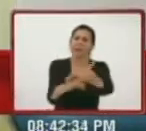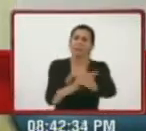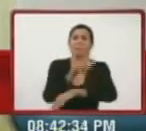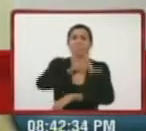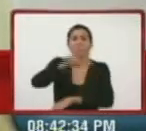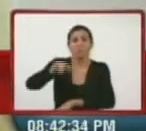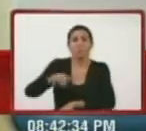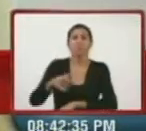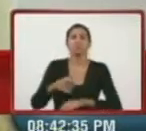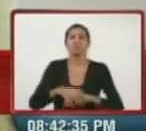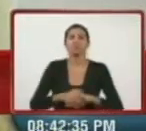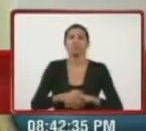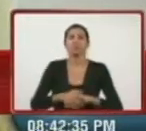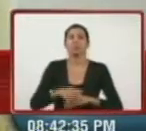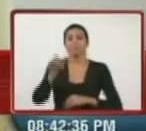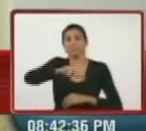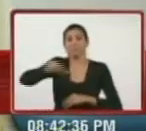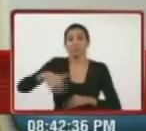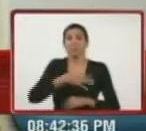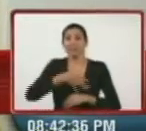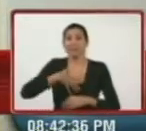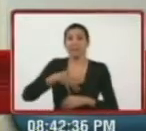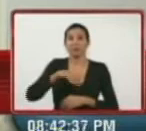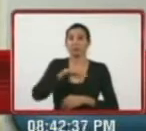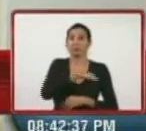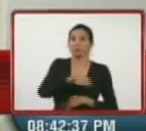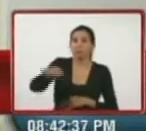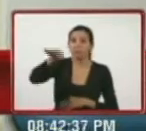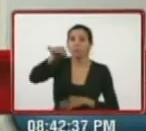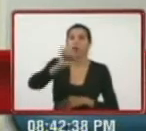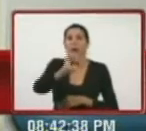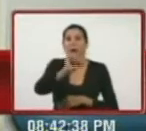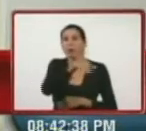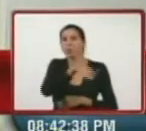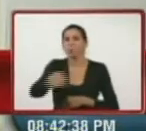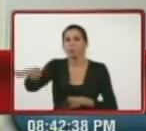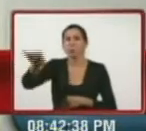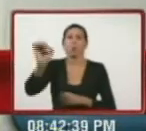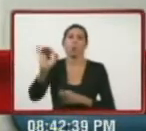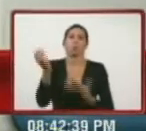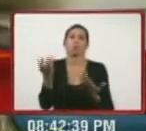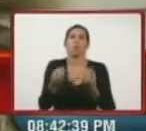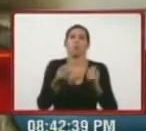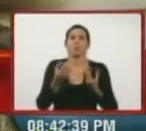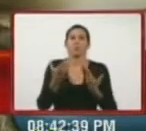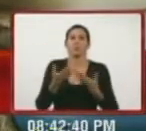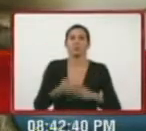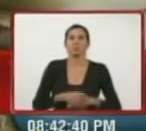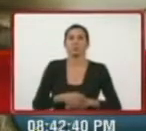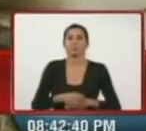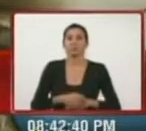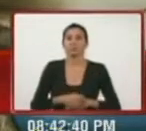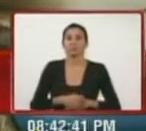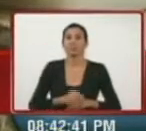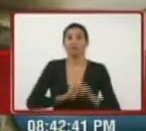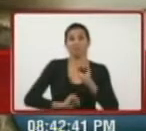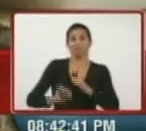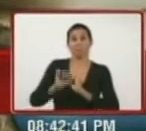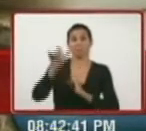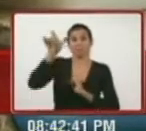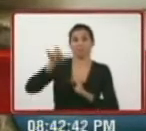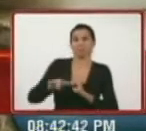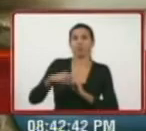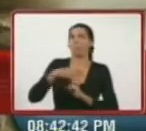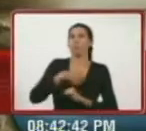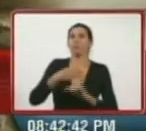pueden transitar por las diferentes arterias principales de esta jurisdicción. No solo evitando que una persona pueda